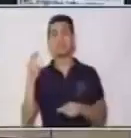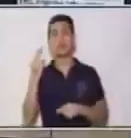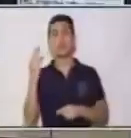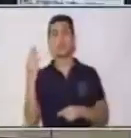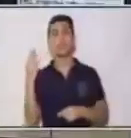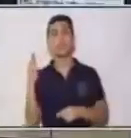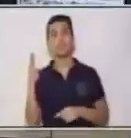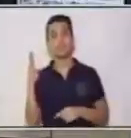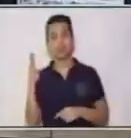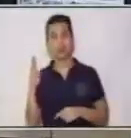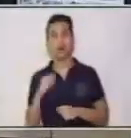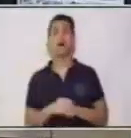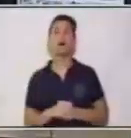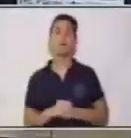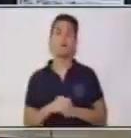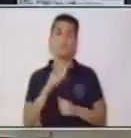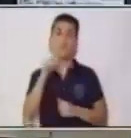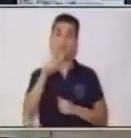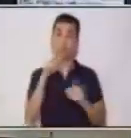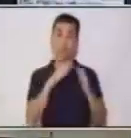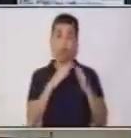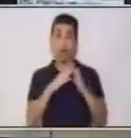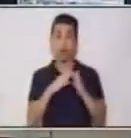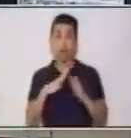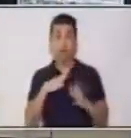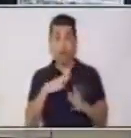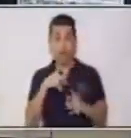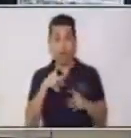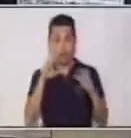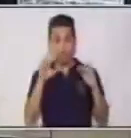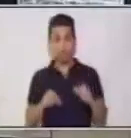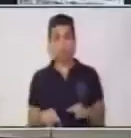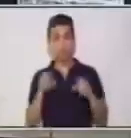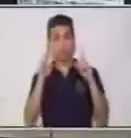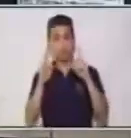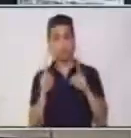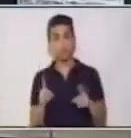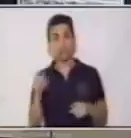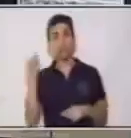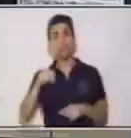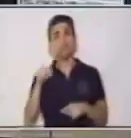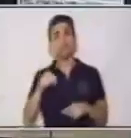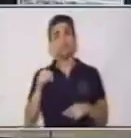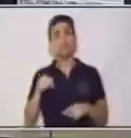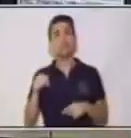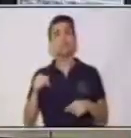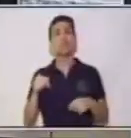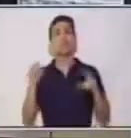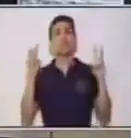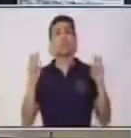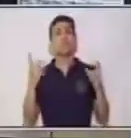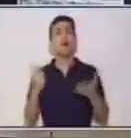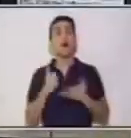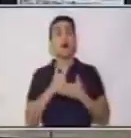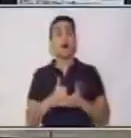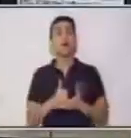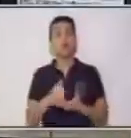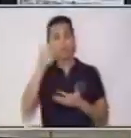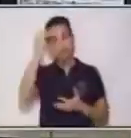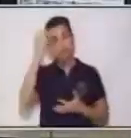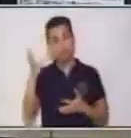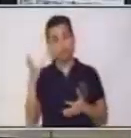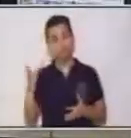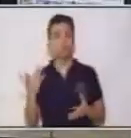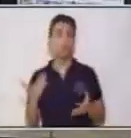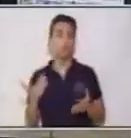básico. Si en casa hay alguna persona con discapacidad, este tema les ayudará a ejercitar habilidades y destrezas